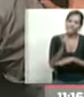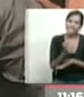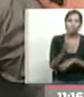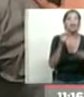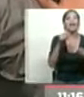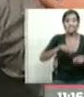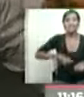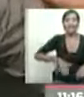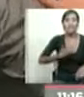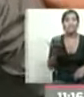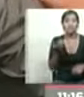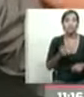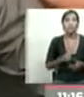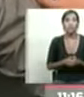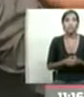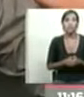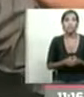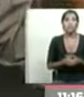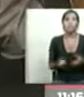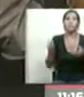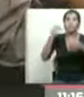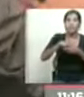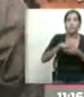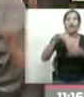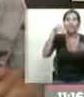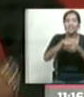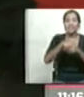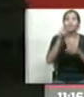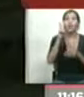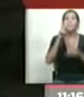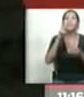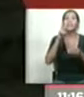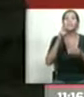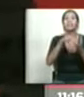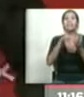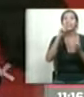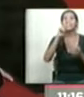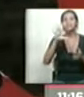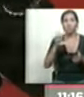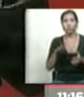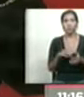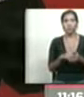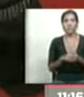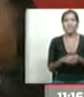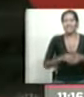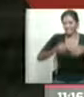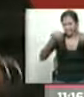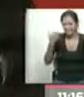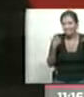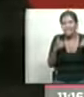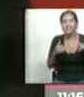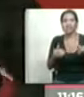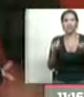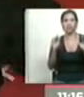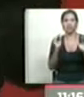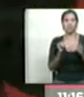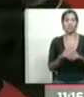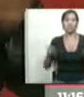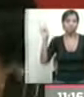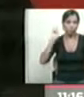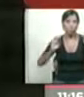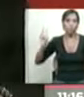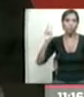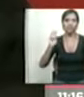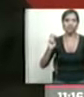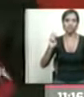arrecho, ¿verdad? Además que elecciones tenemos en el 2025. No, y que te apuesto que si se llegara a dar el caso, el supuesto negado, con